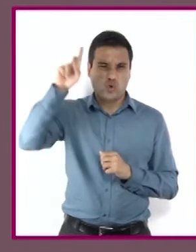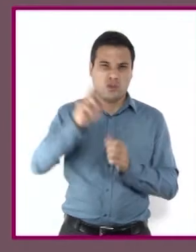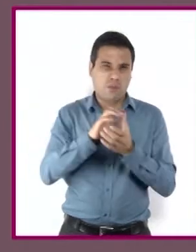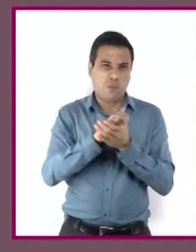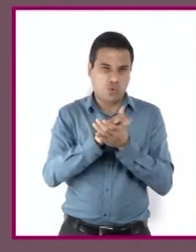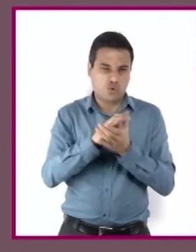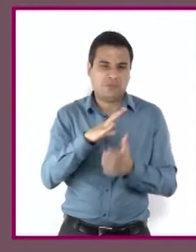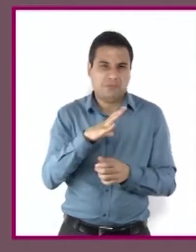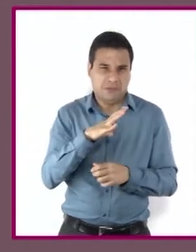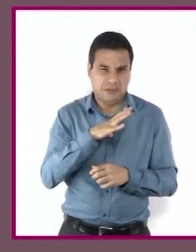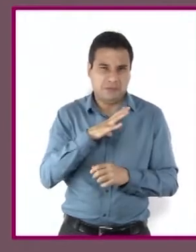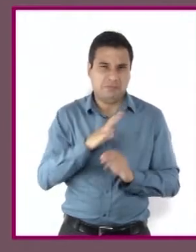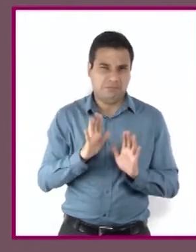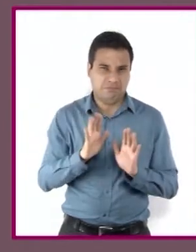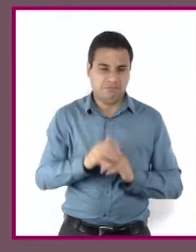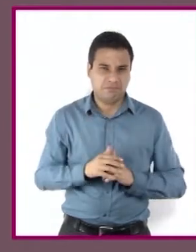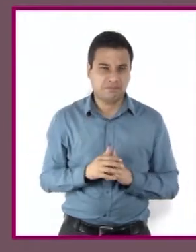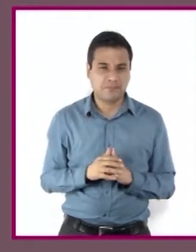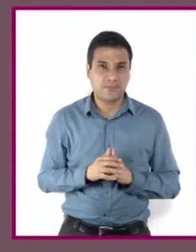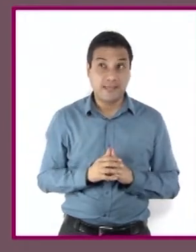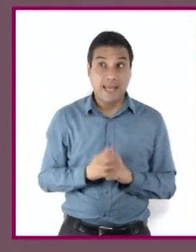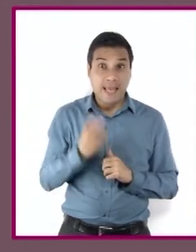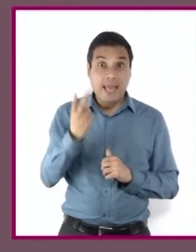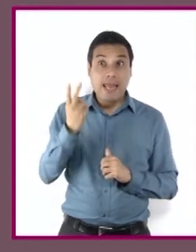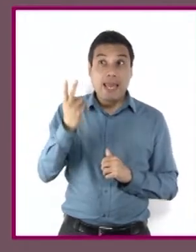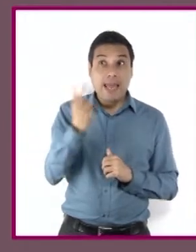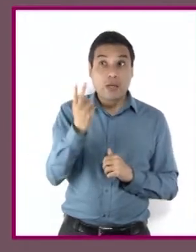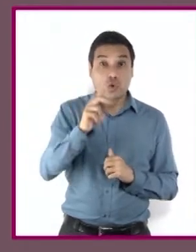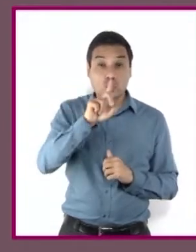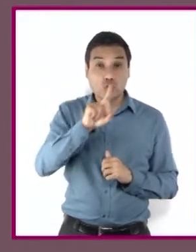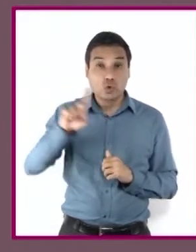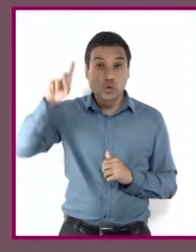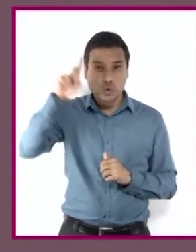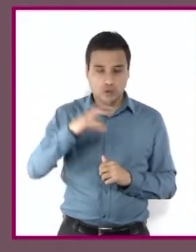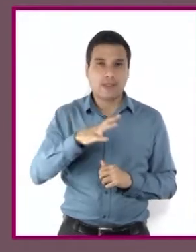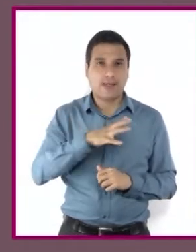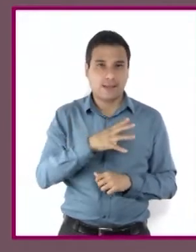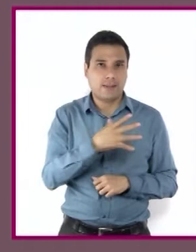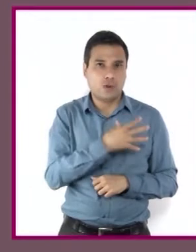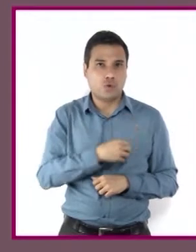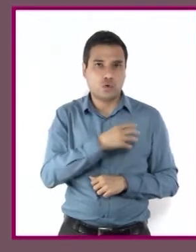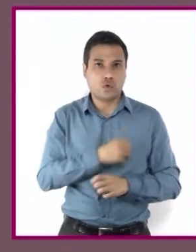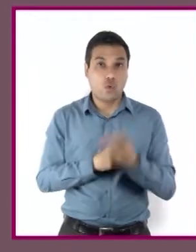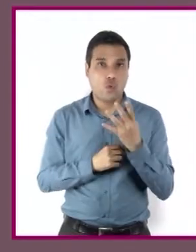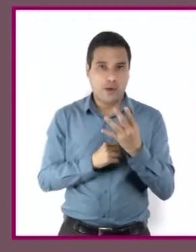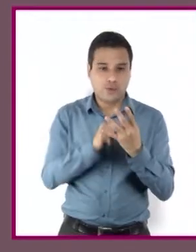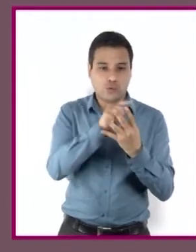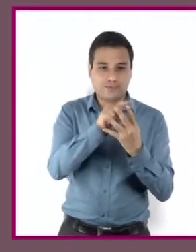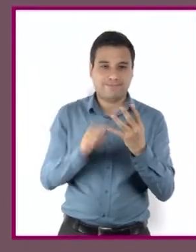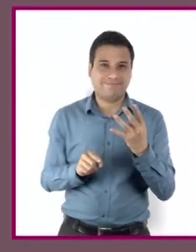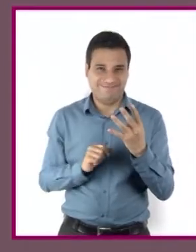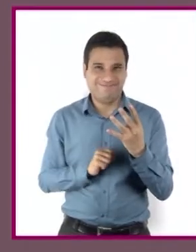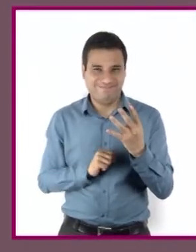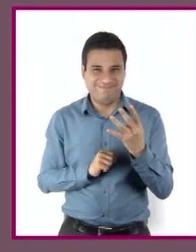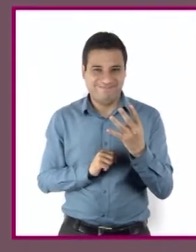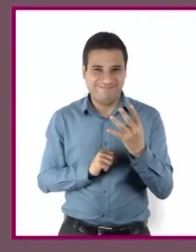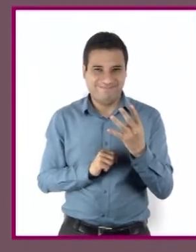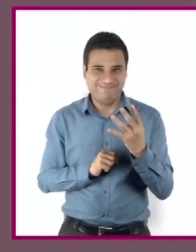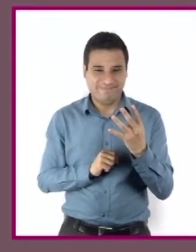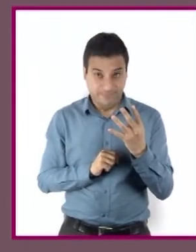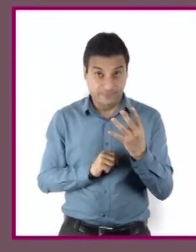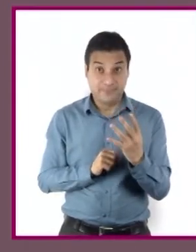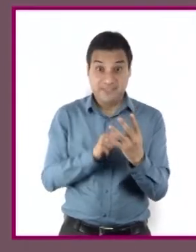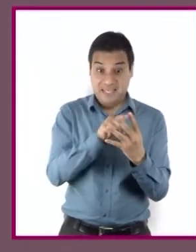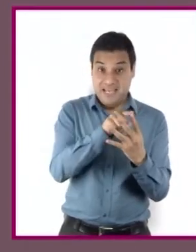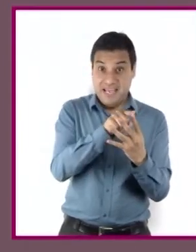y Tonacacihuatl, los cuales tuvieron 4 hijos denominados como los 4 Tezcatlipocas,